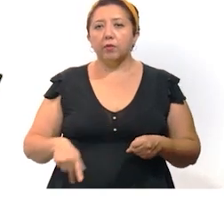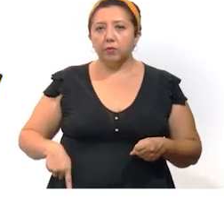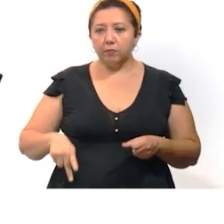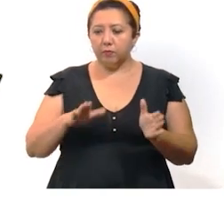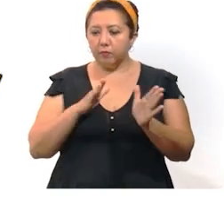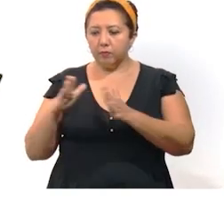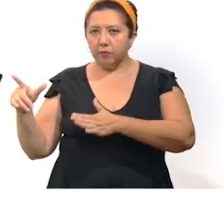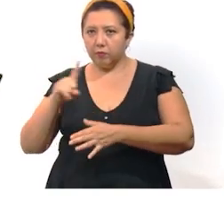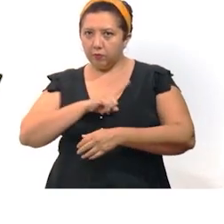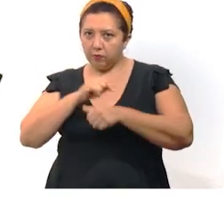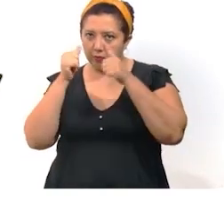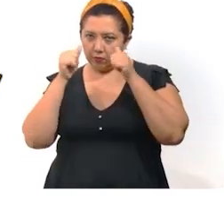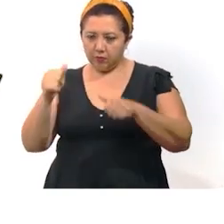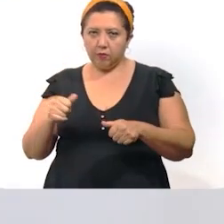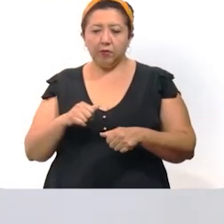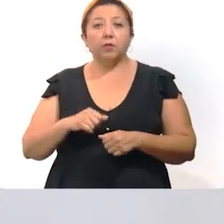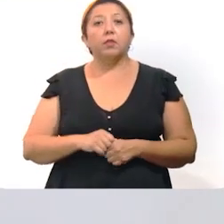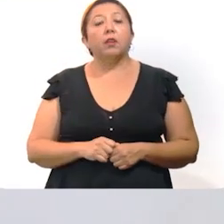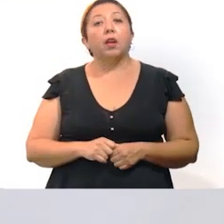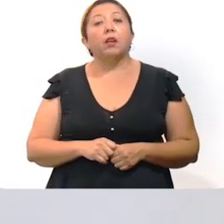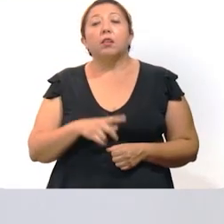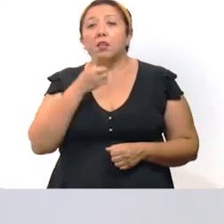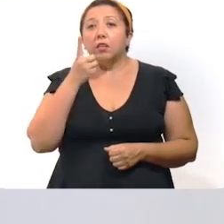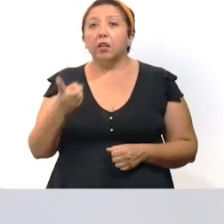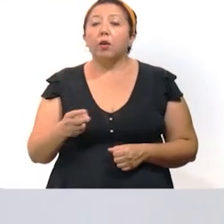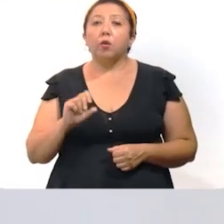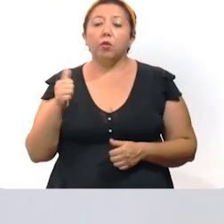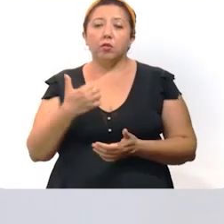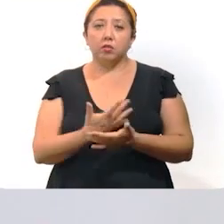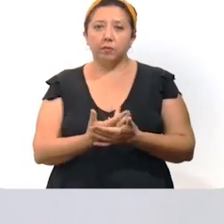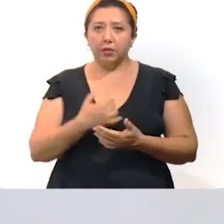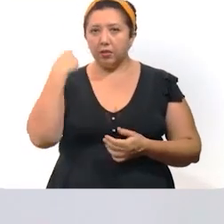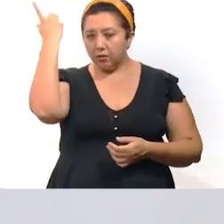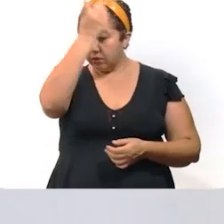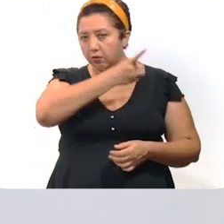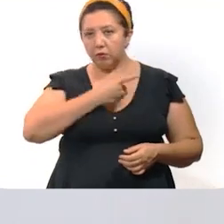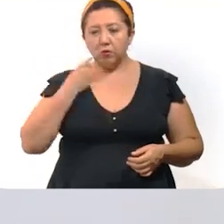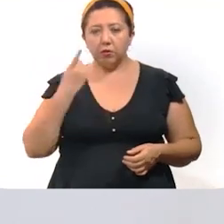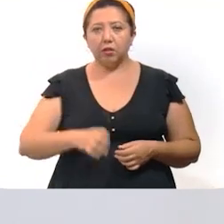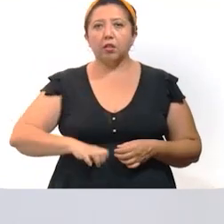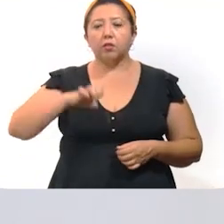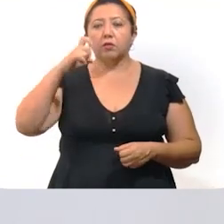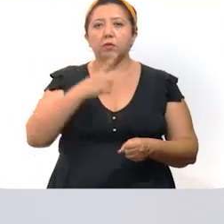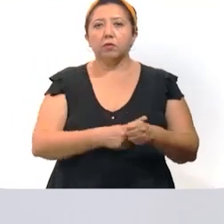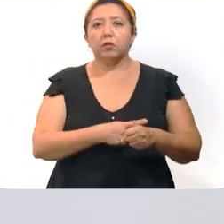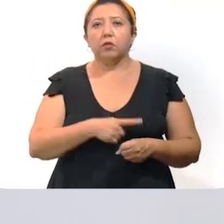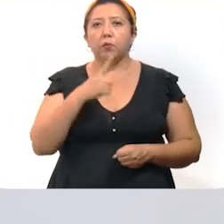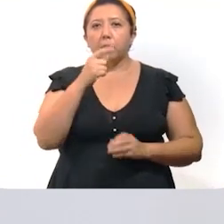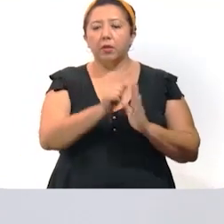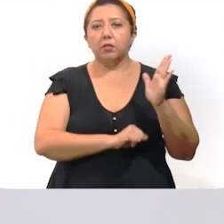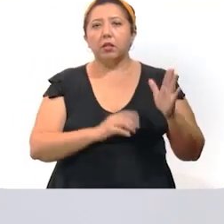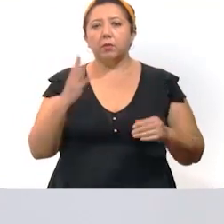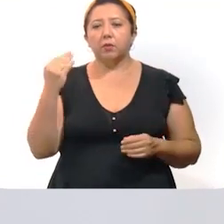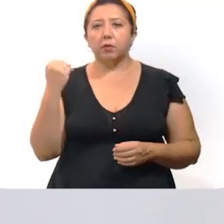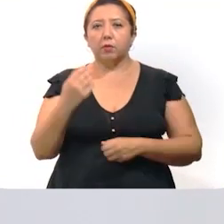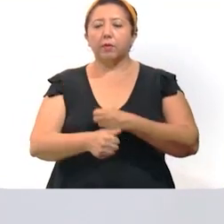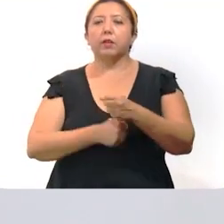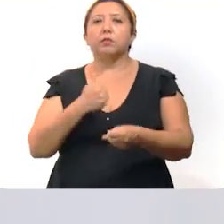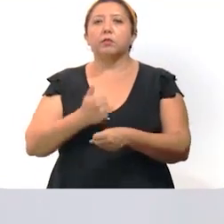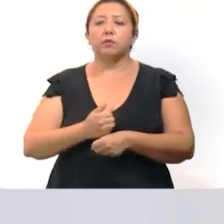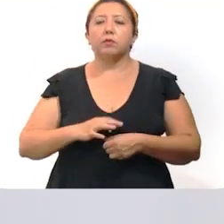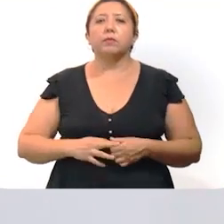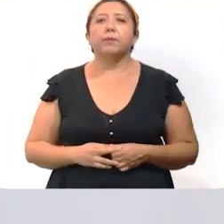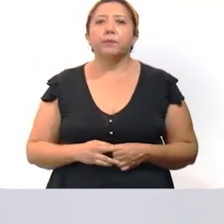hospitales públicos y en aislamiento total. Hay otros pacientes a la espera de diagnóstico. El rango de edad de los casos es de 1 mes a